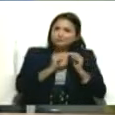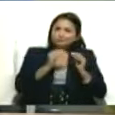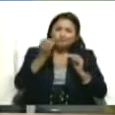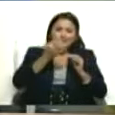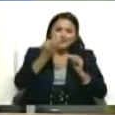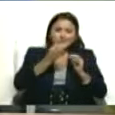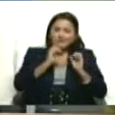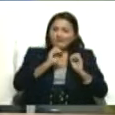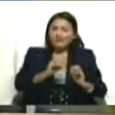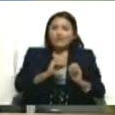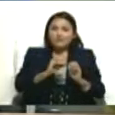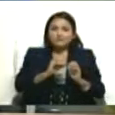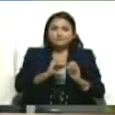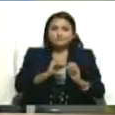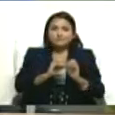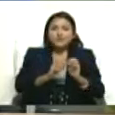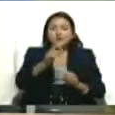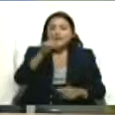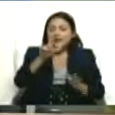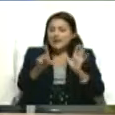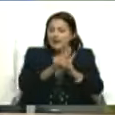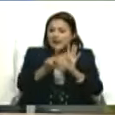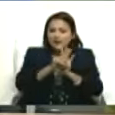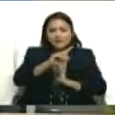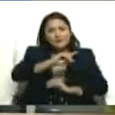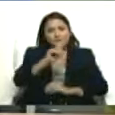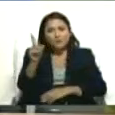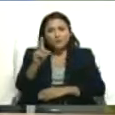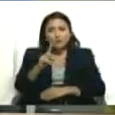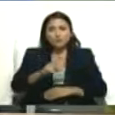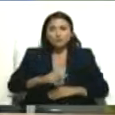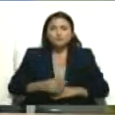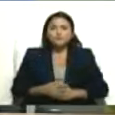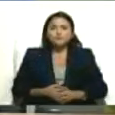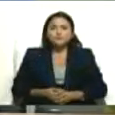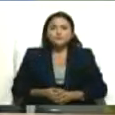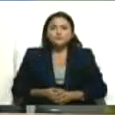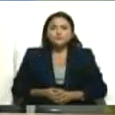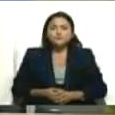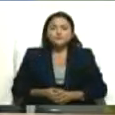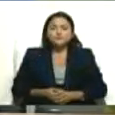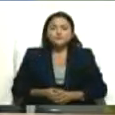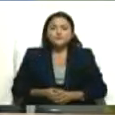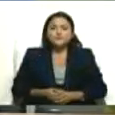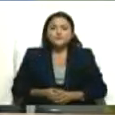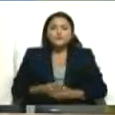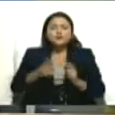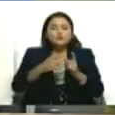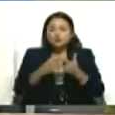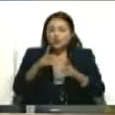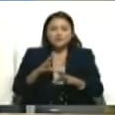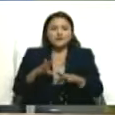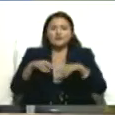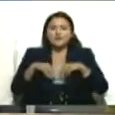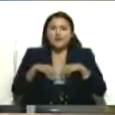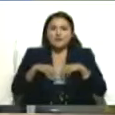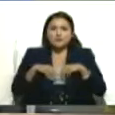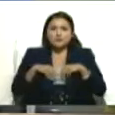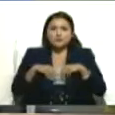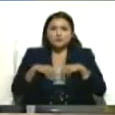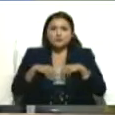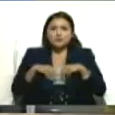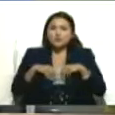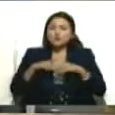ni eficacia jurídica, por lo que las mismas deben ser desconocidas por todos